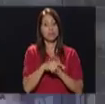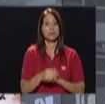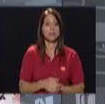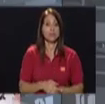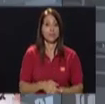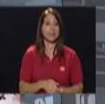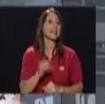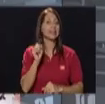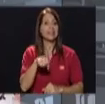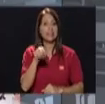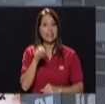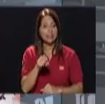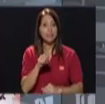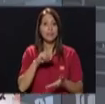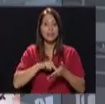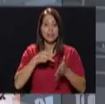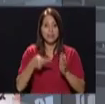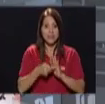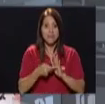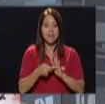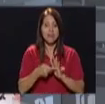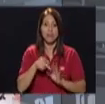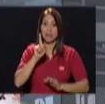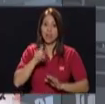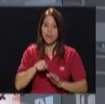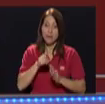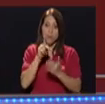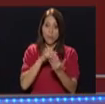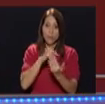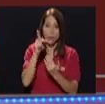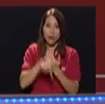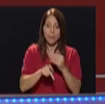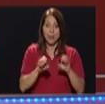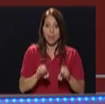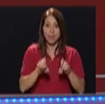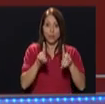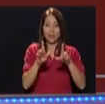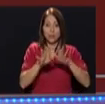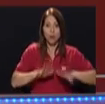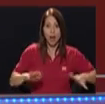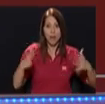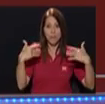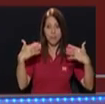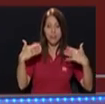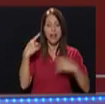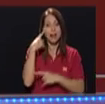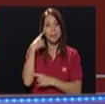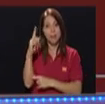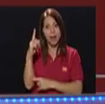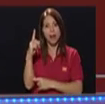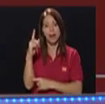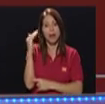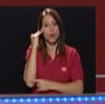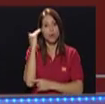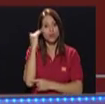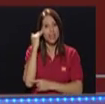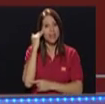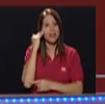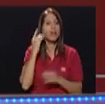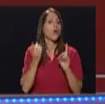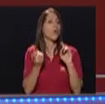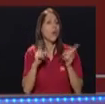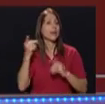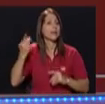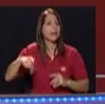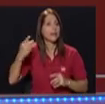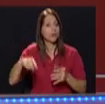Sí, definitivamente eso involucra que hay que tener un programa de educación ambiental justamente para conocer de